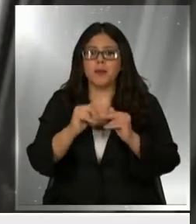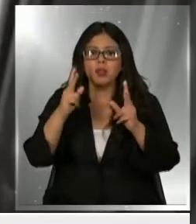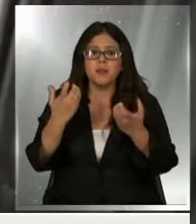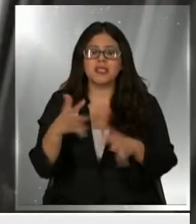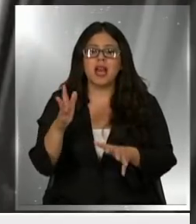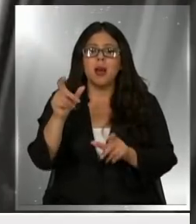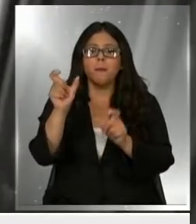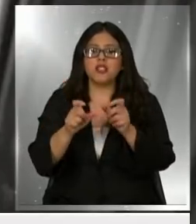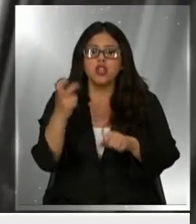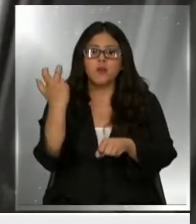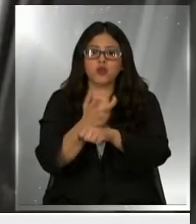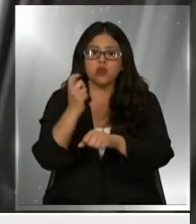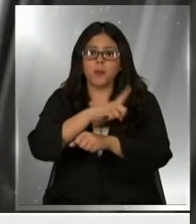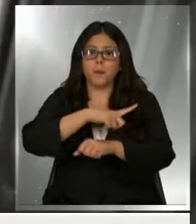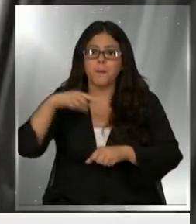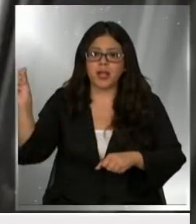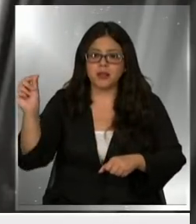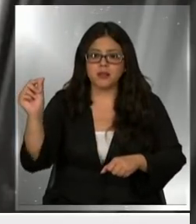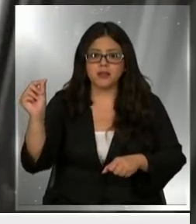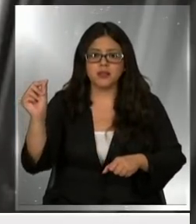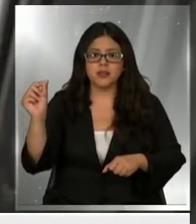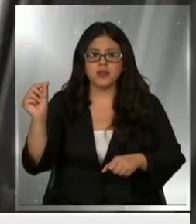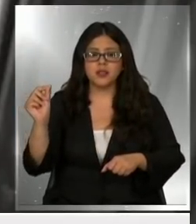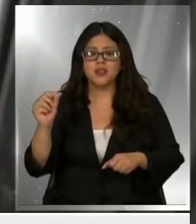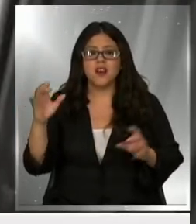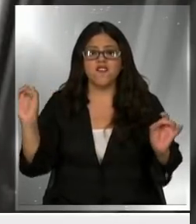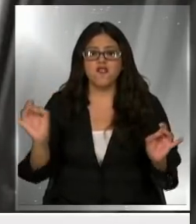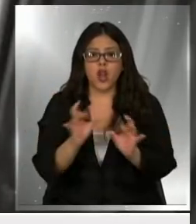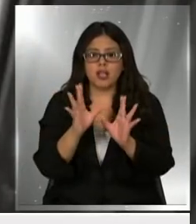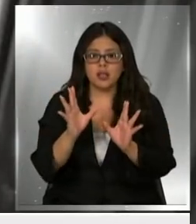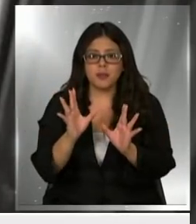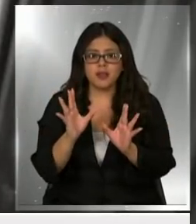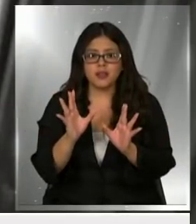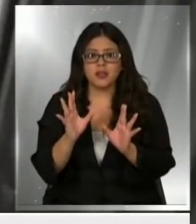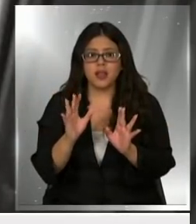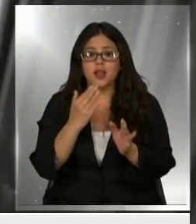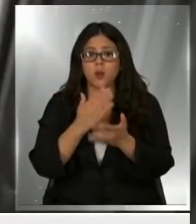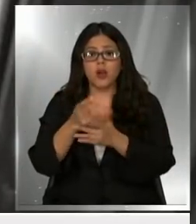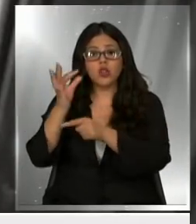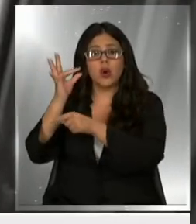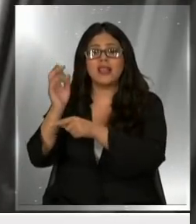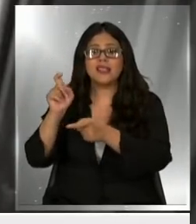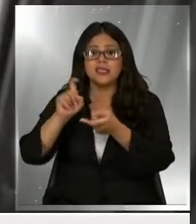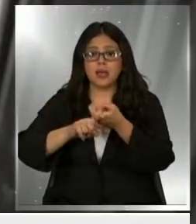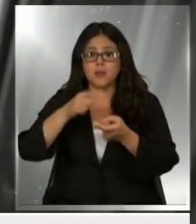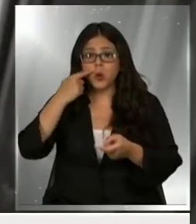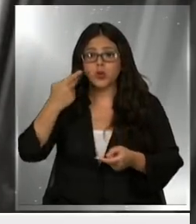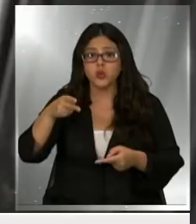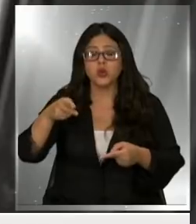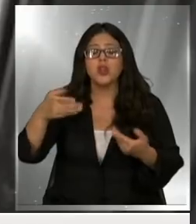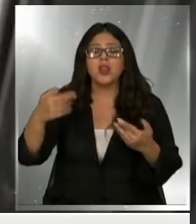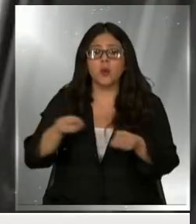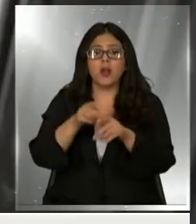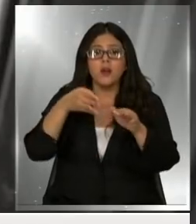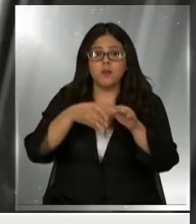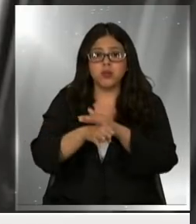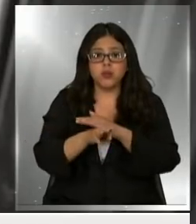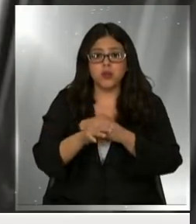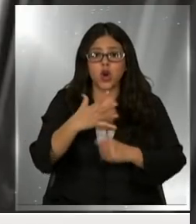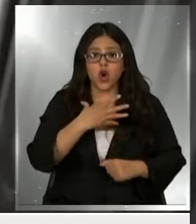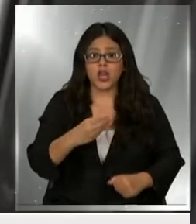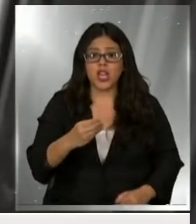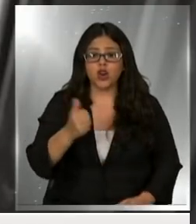este automóvil y que le acaban de robar violentamente su vehículo cuando ella y su marido entraban a su hogar con su hijo